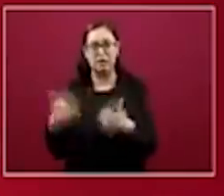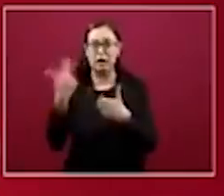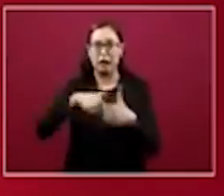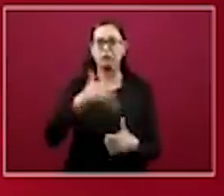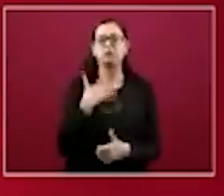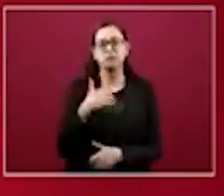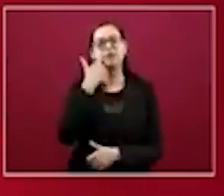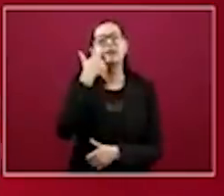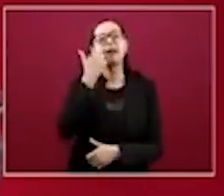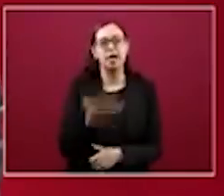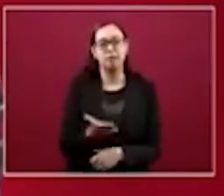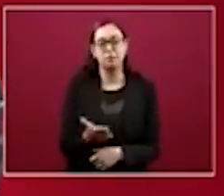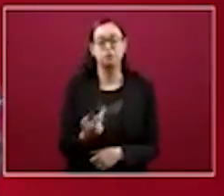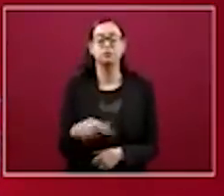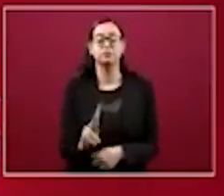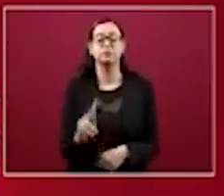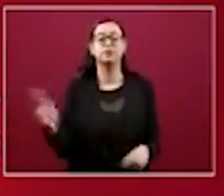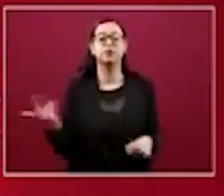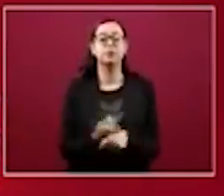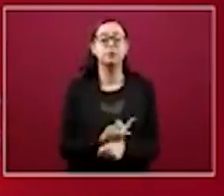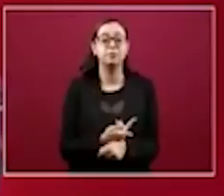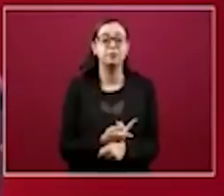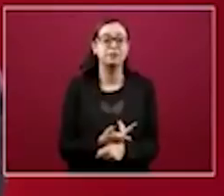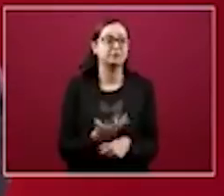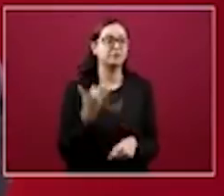la situación